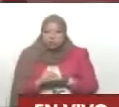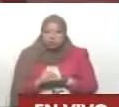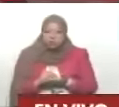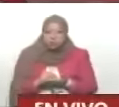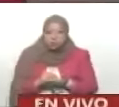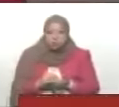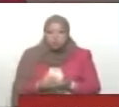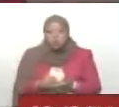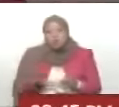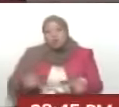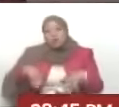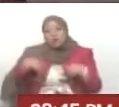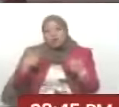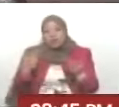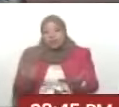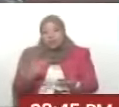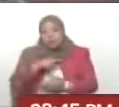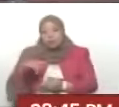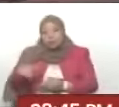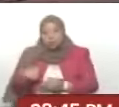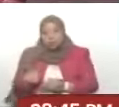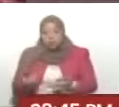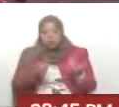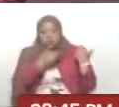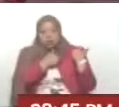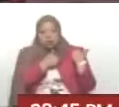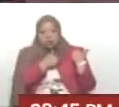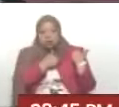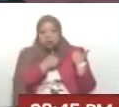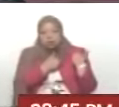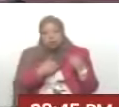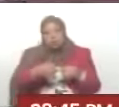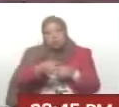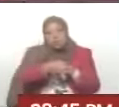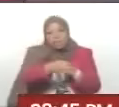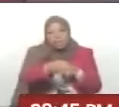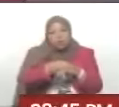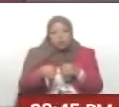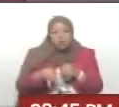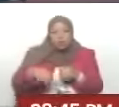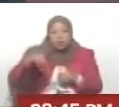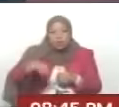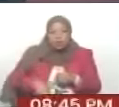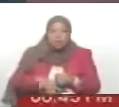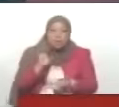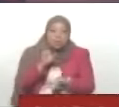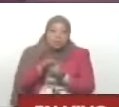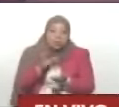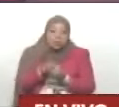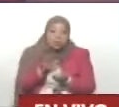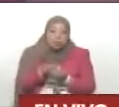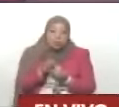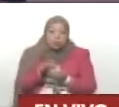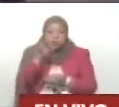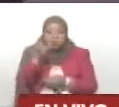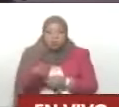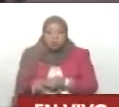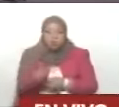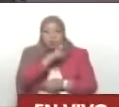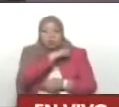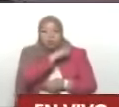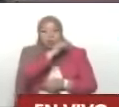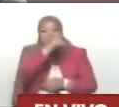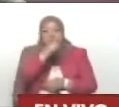ese regalo. Nosotros acá en representación del municipio, del estado de Nueva Esparta, bueno, está mi persona, están unos jefes de